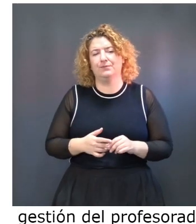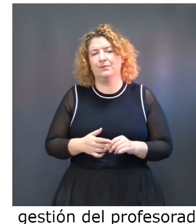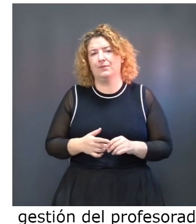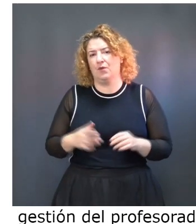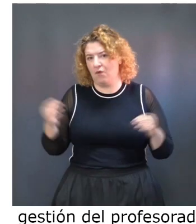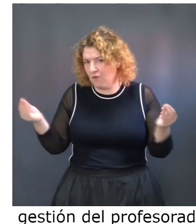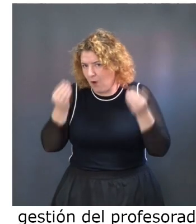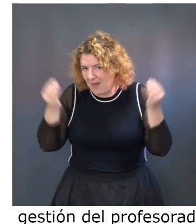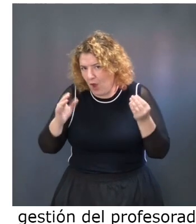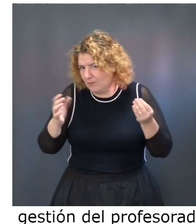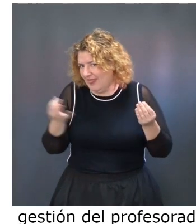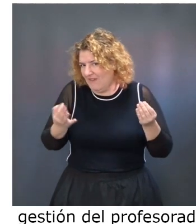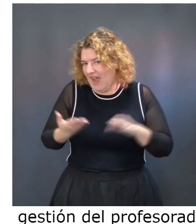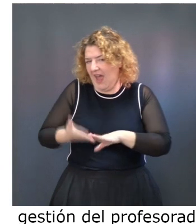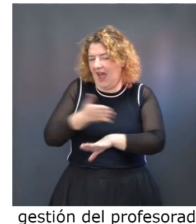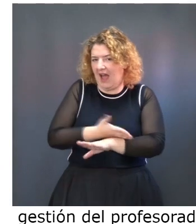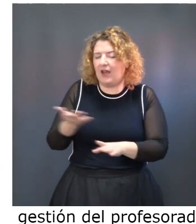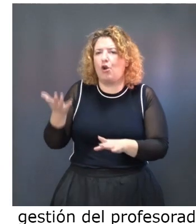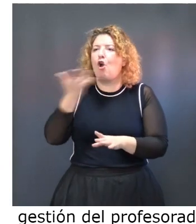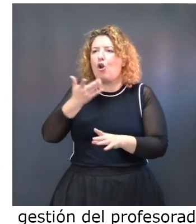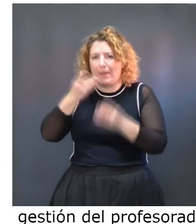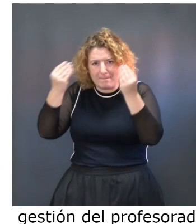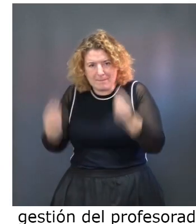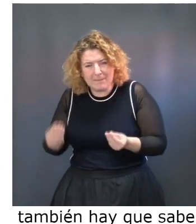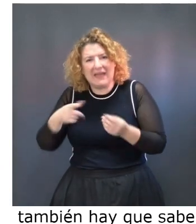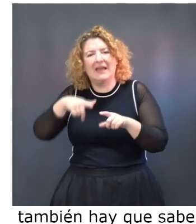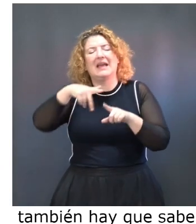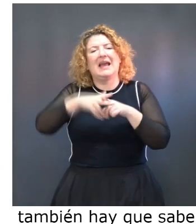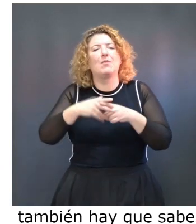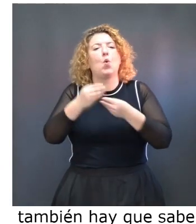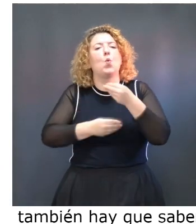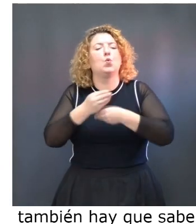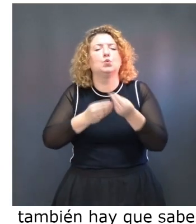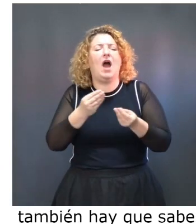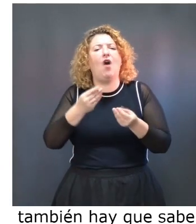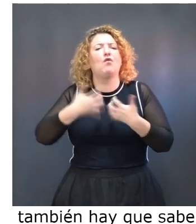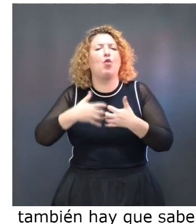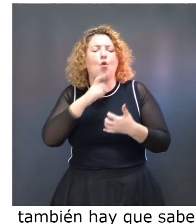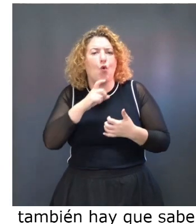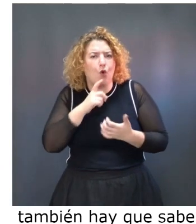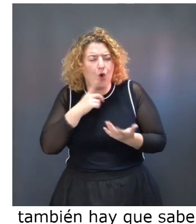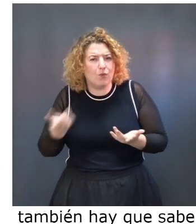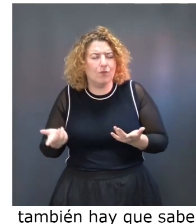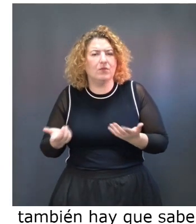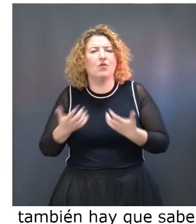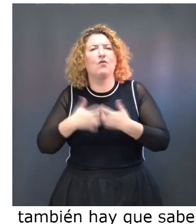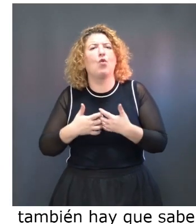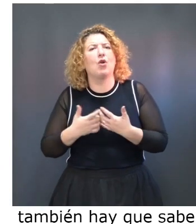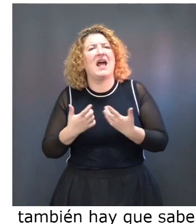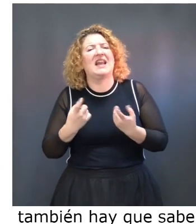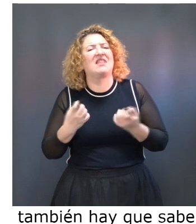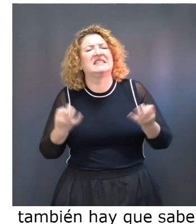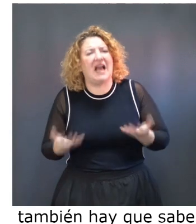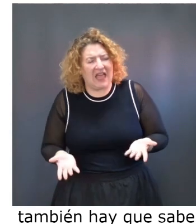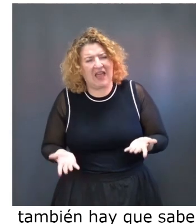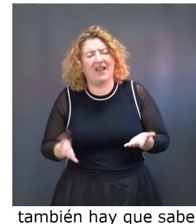este conocimiento de cómo funcionan estas herramientas, qué necesitan para funcionar